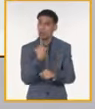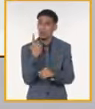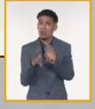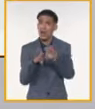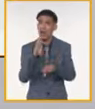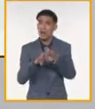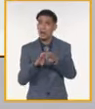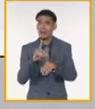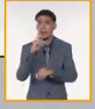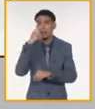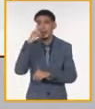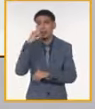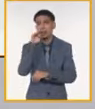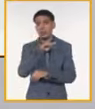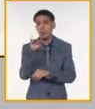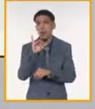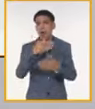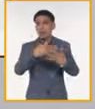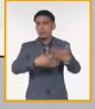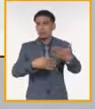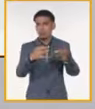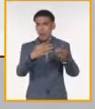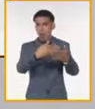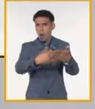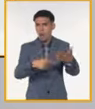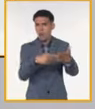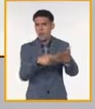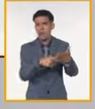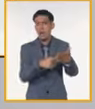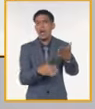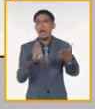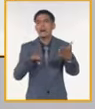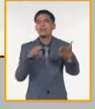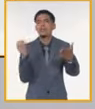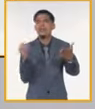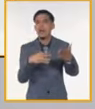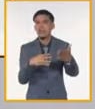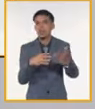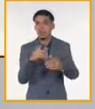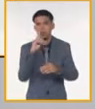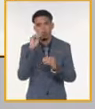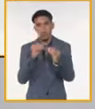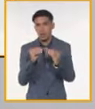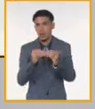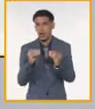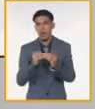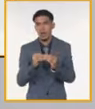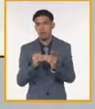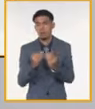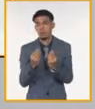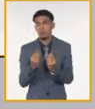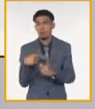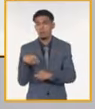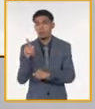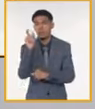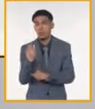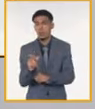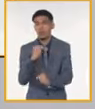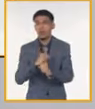salarios inclusive inferiores a los que por igual cargo se pagan en el estado para eso no se hubiera ido la persona a trabajar en ese